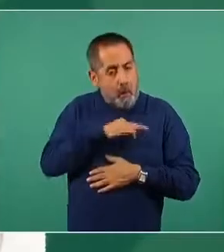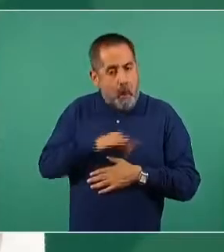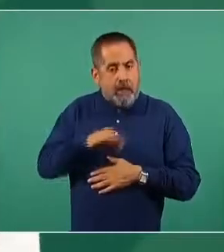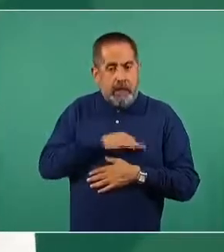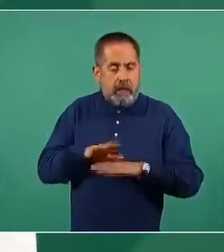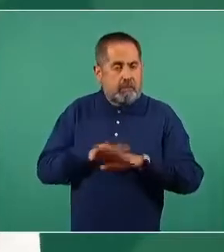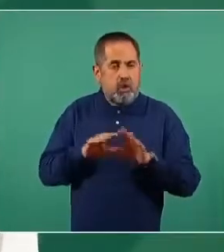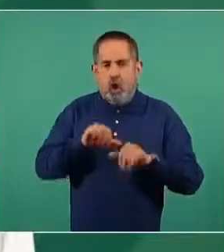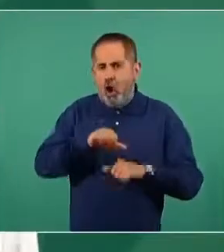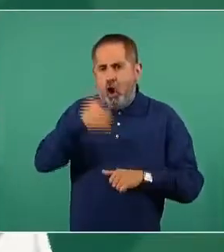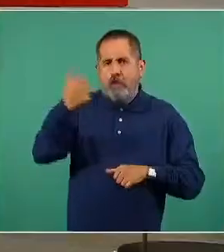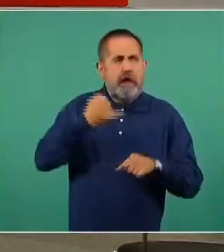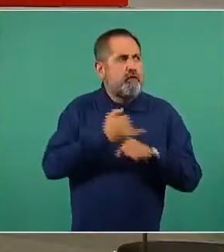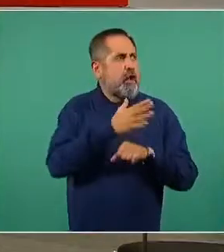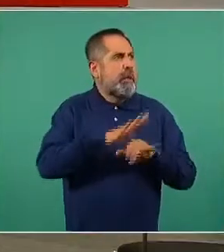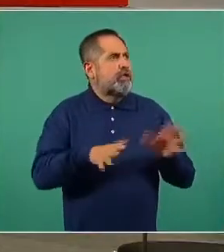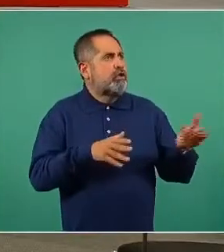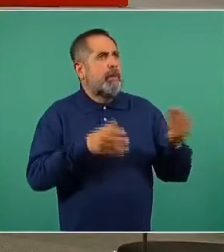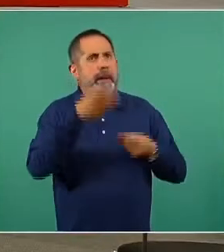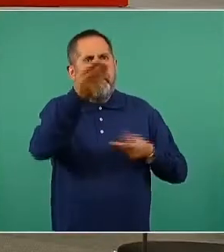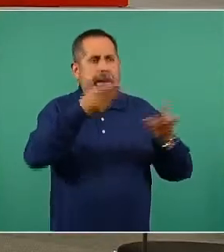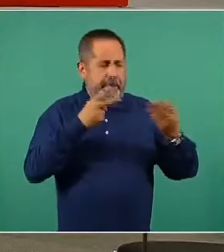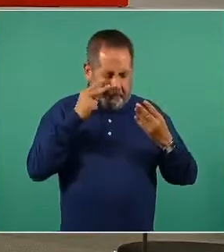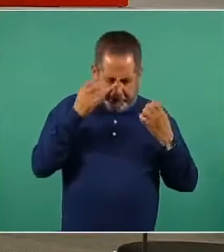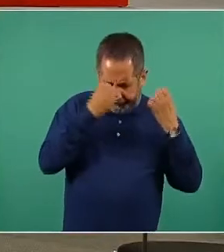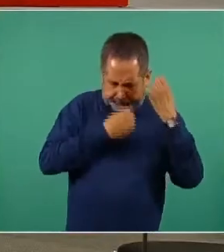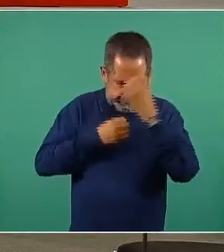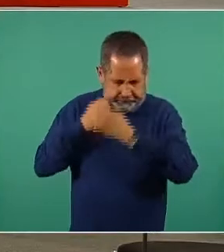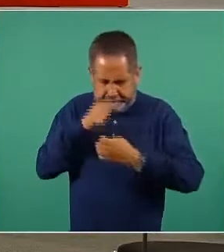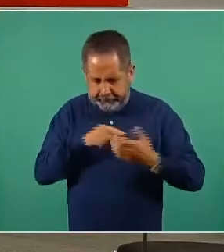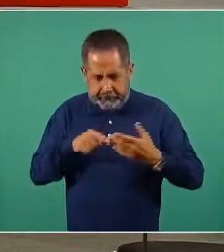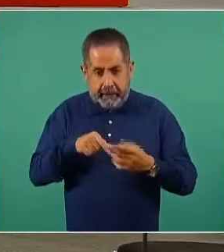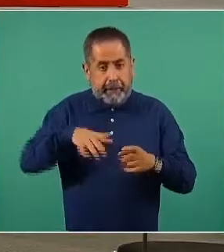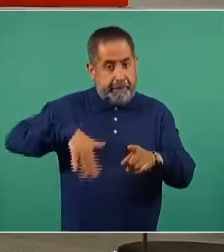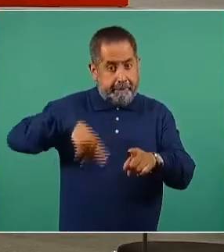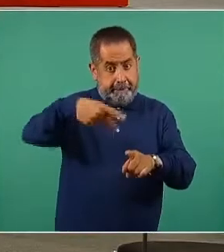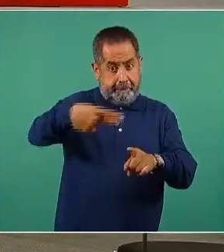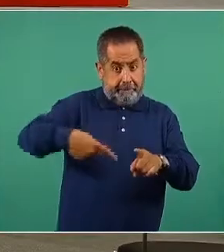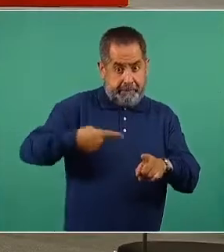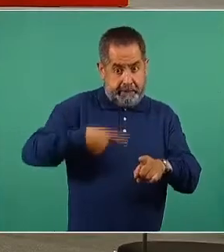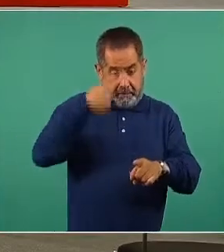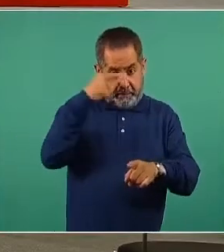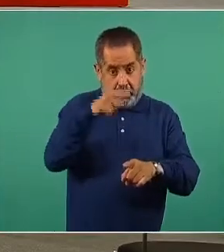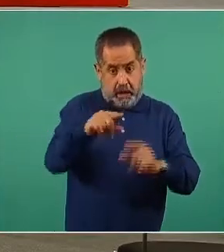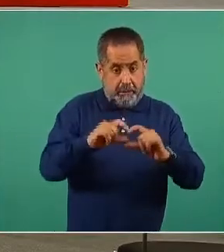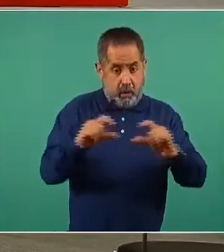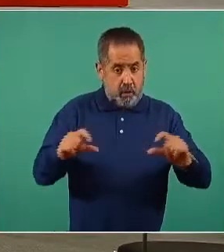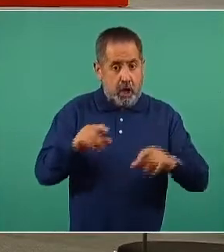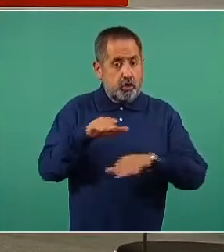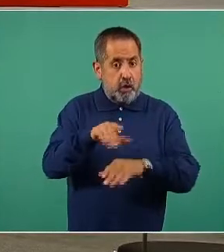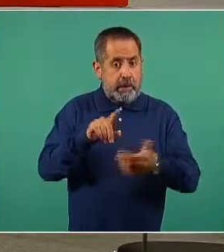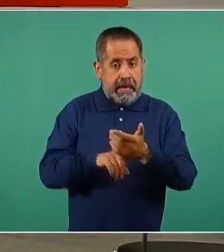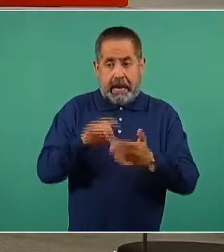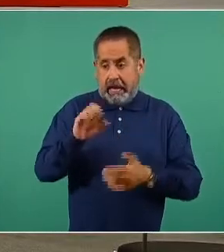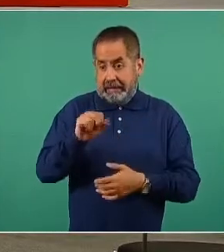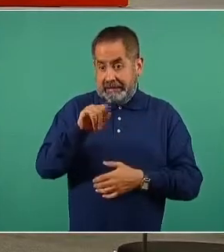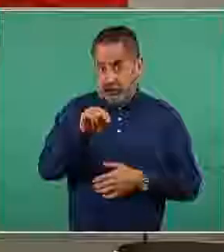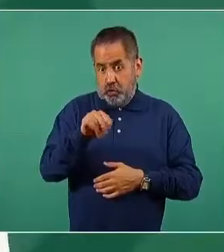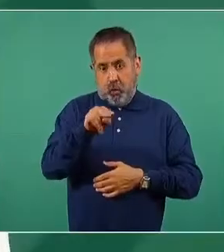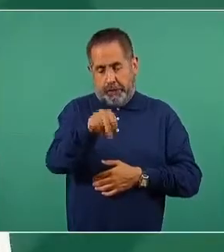de allegarse de otra información y lo que es relevante para la pregunta que a usted para la vacuna que a usted le preocupa